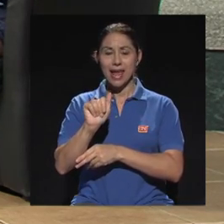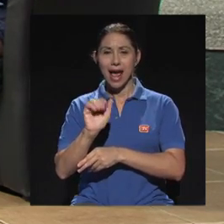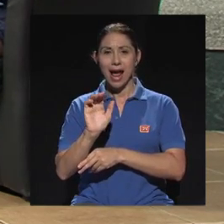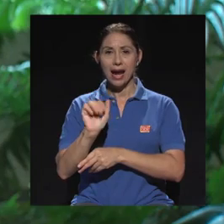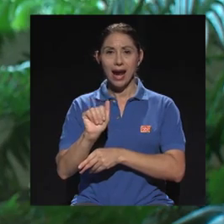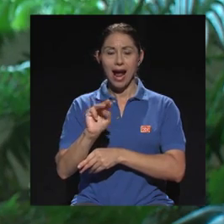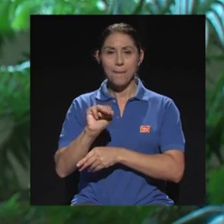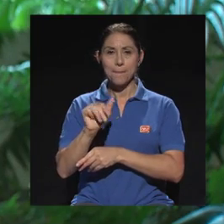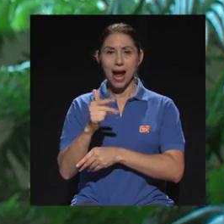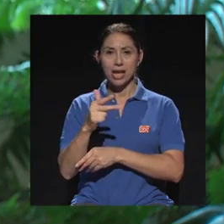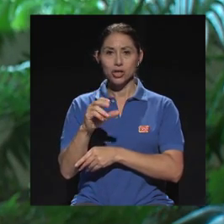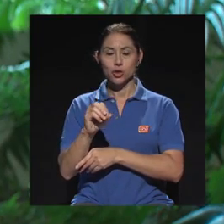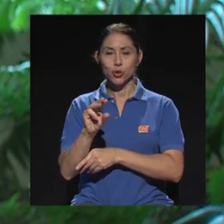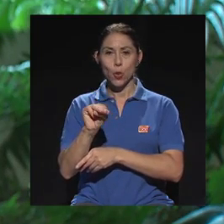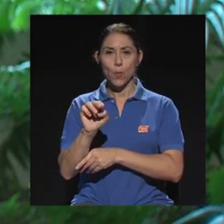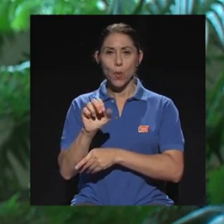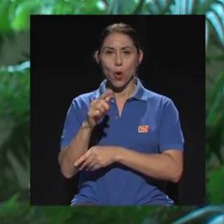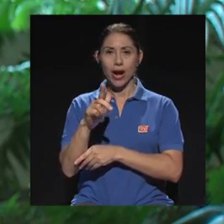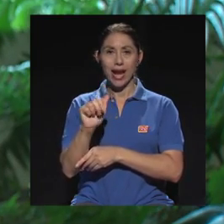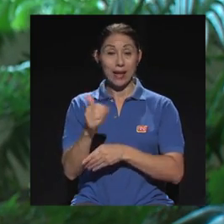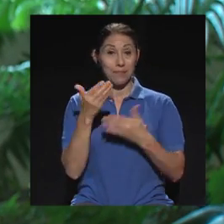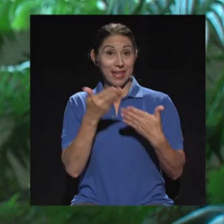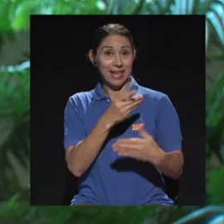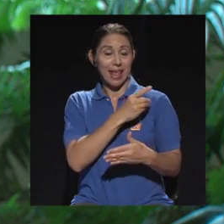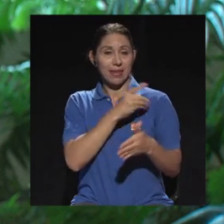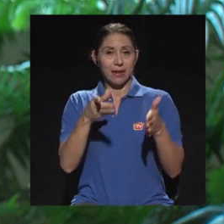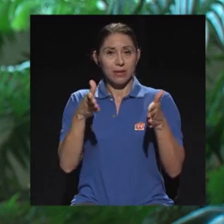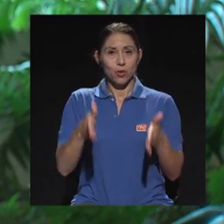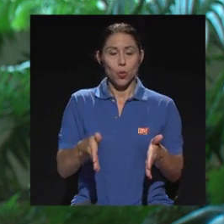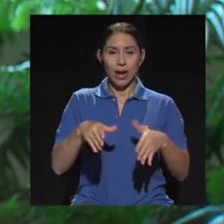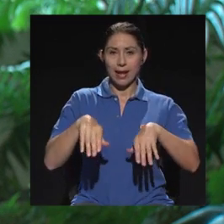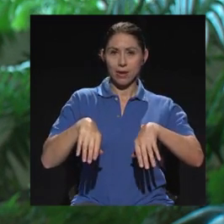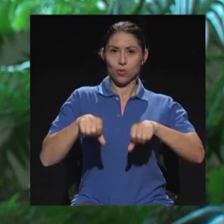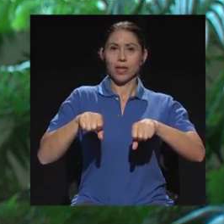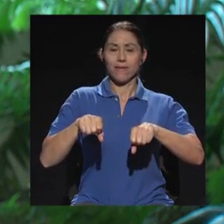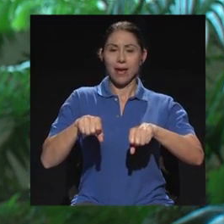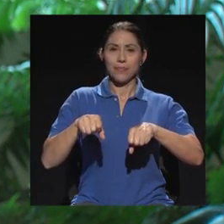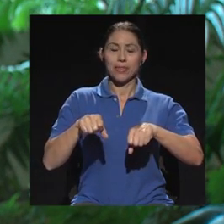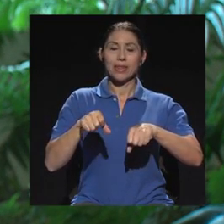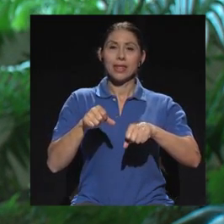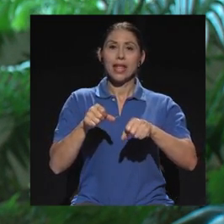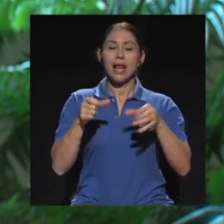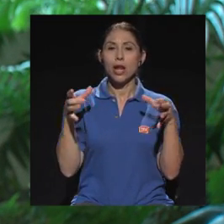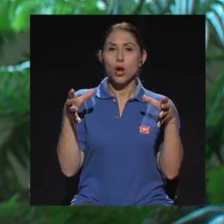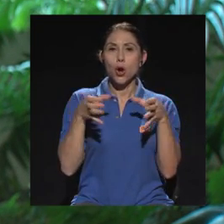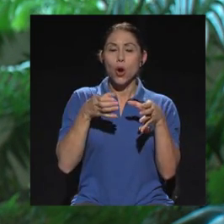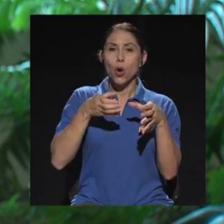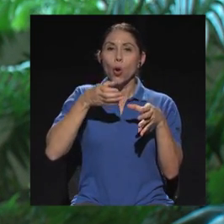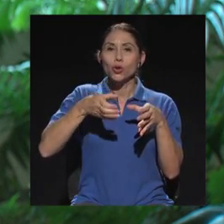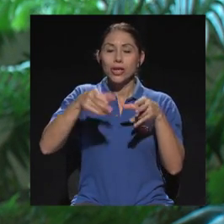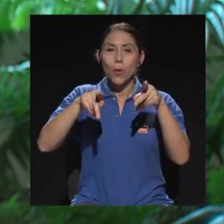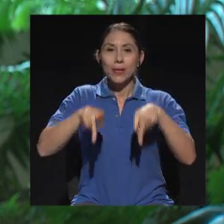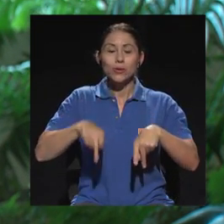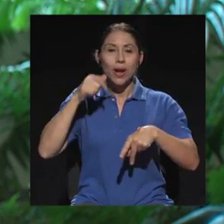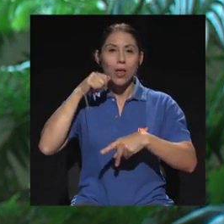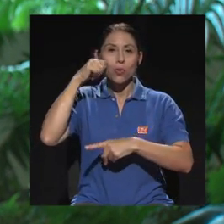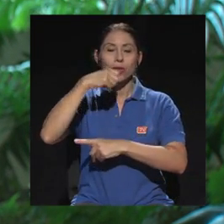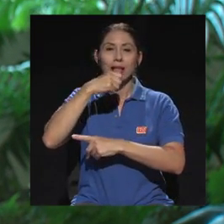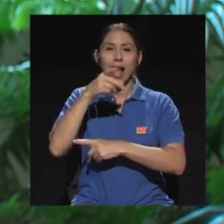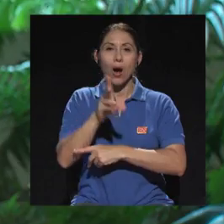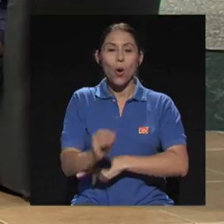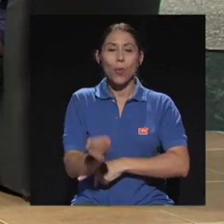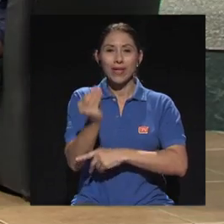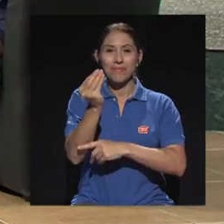Monge. La licenciada Camacho es la directora ejecutiva del Consejo de la Persona Adulta